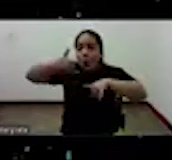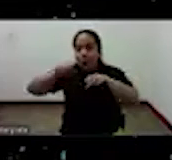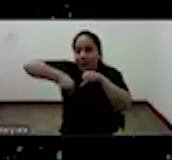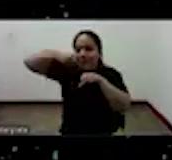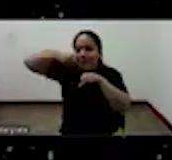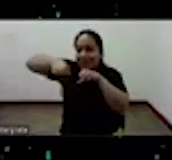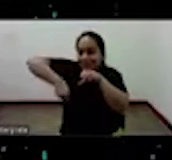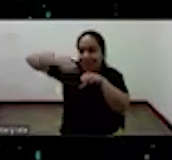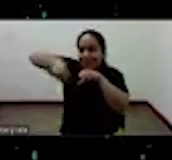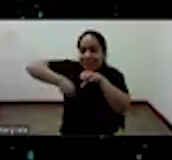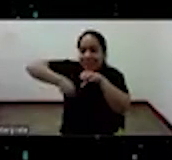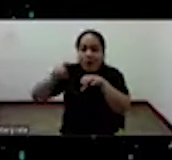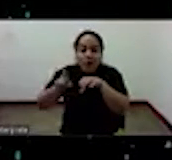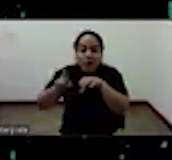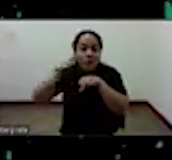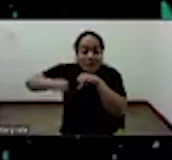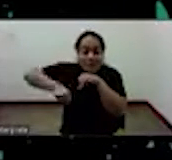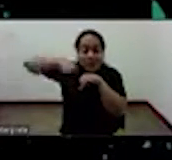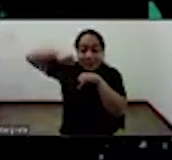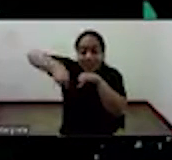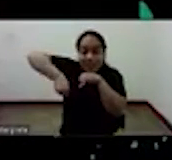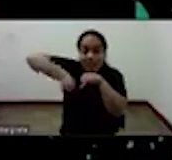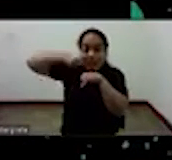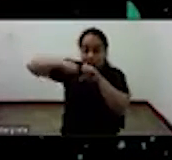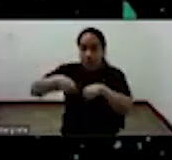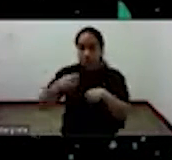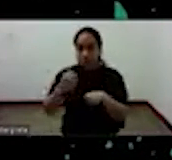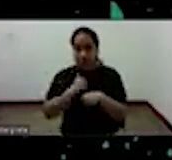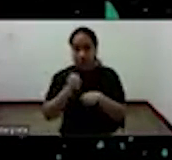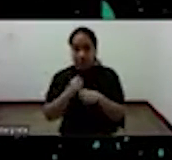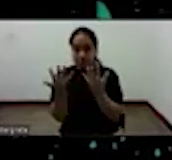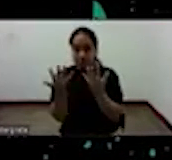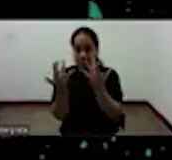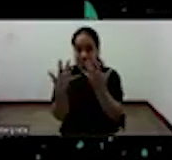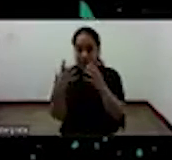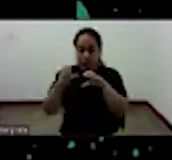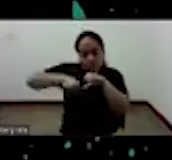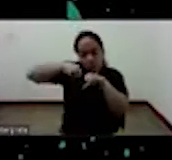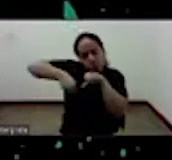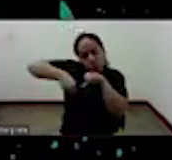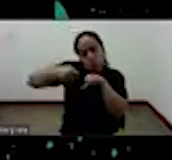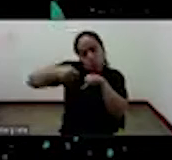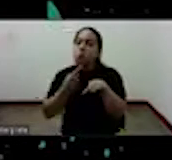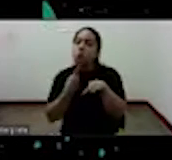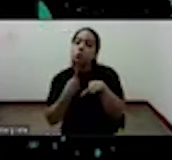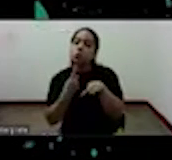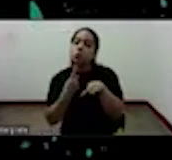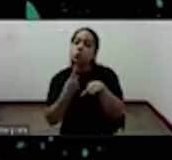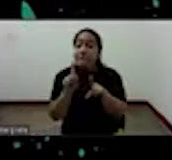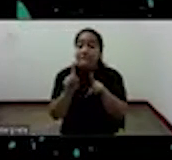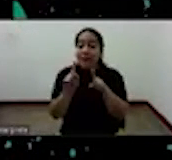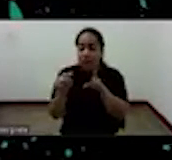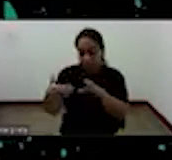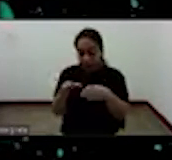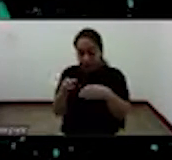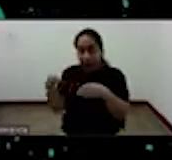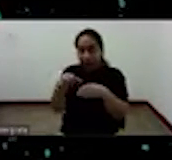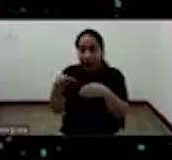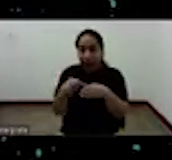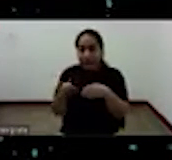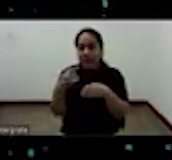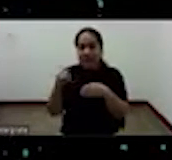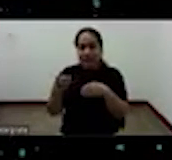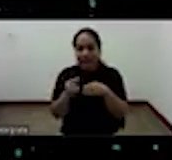pequeñas esculturas que yo puedo activar a gusto, pero las cajas de música han sido totalmente alteradas.